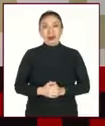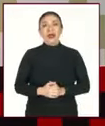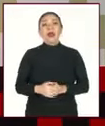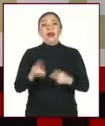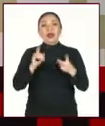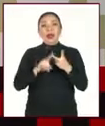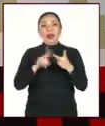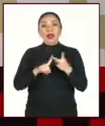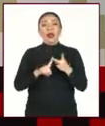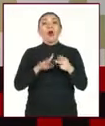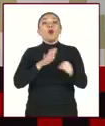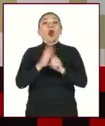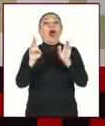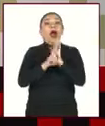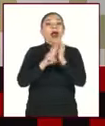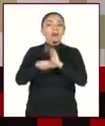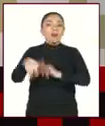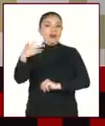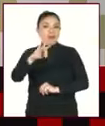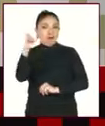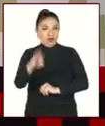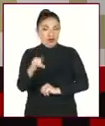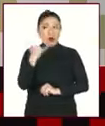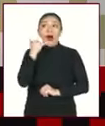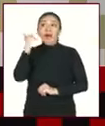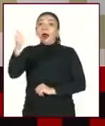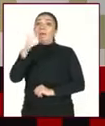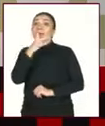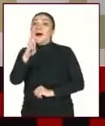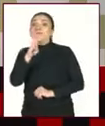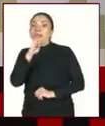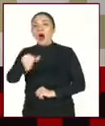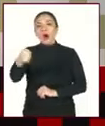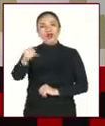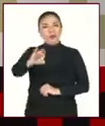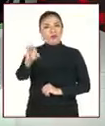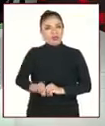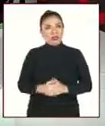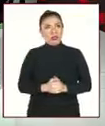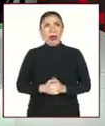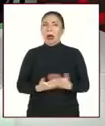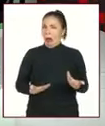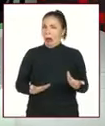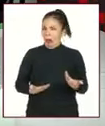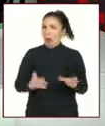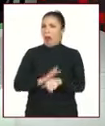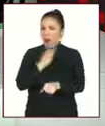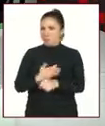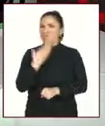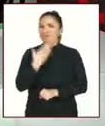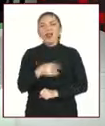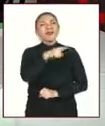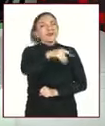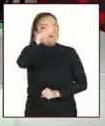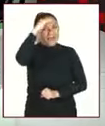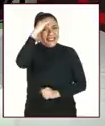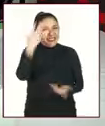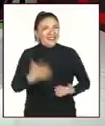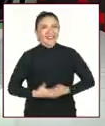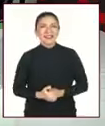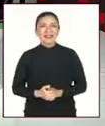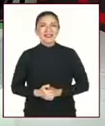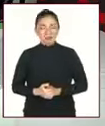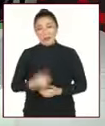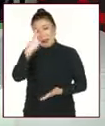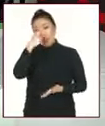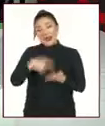13%. Llamar a los padres del alumno, 11%. Yo creo que va muy bien. ¿Qué piensas al respecto de estas respuestas? Creo que todas